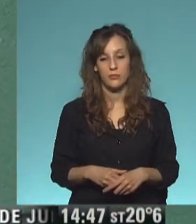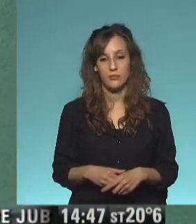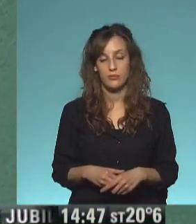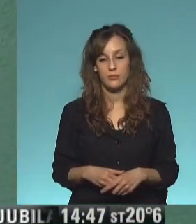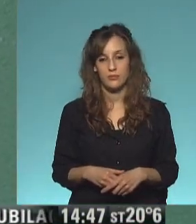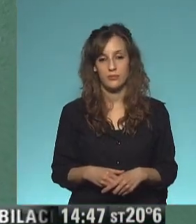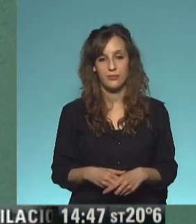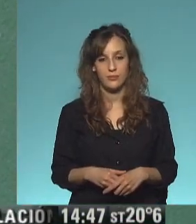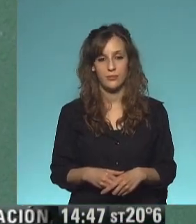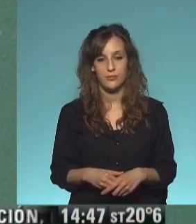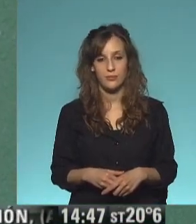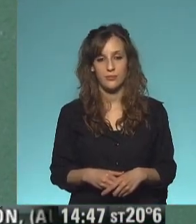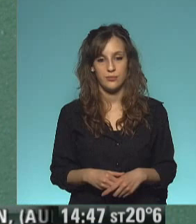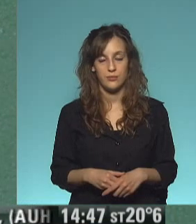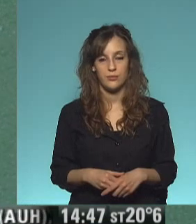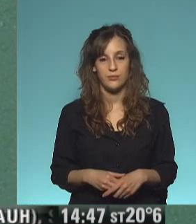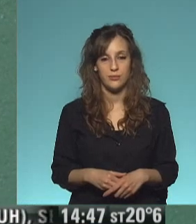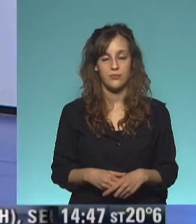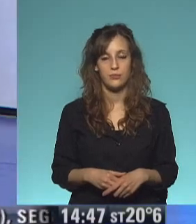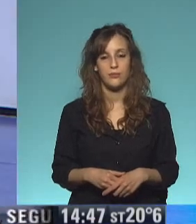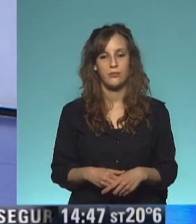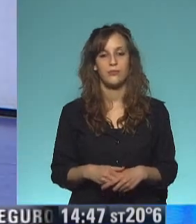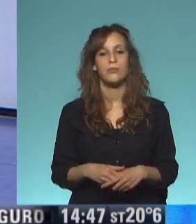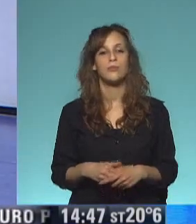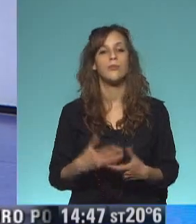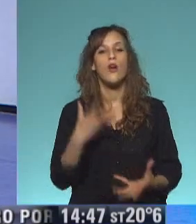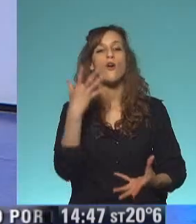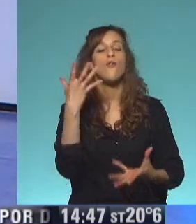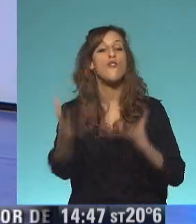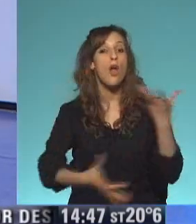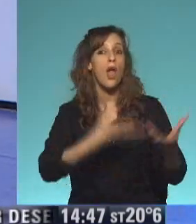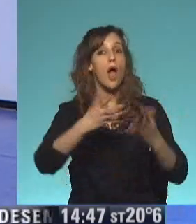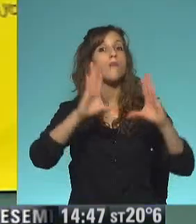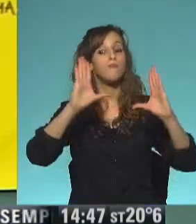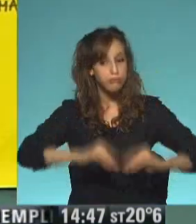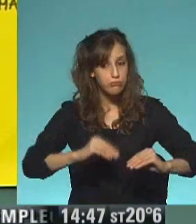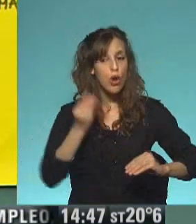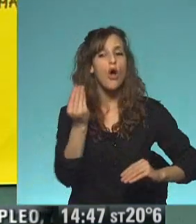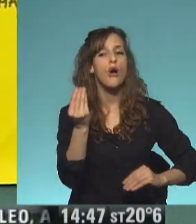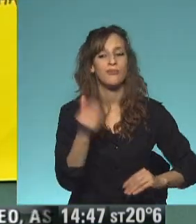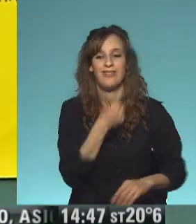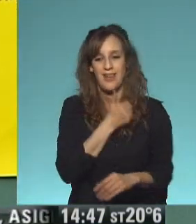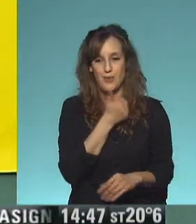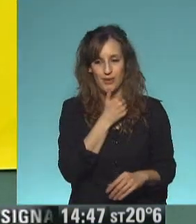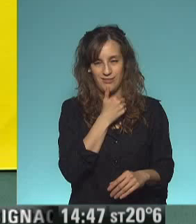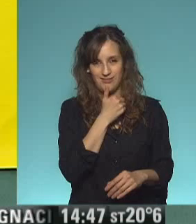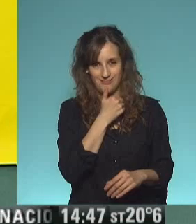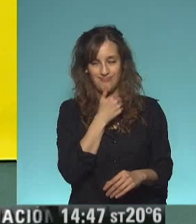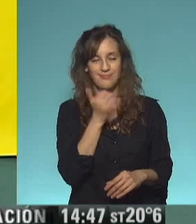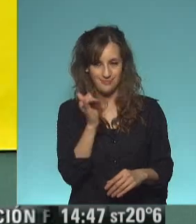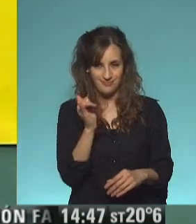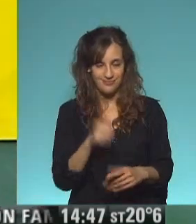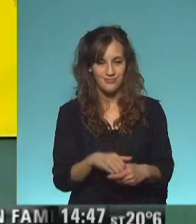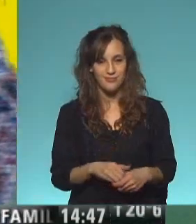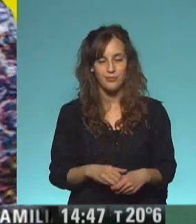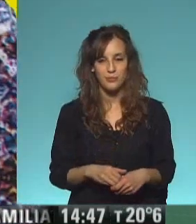¿quién sacaba al fuego? ¿Quién apaga el fuego? Ahí escuché, agua. El agua. Yo escucho que gritan, ¿eh? Muy bien. Yo muy bien. Tengo